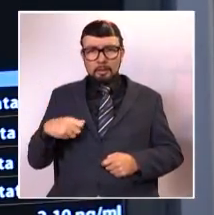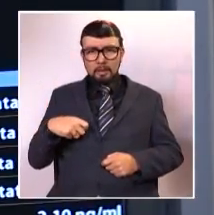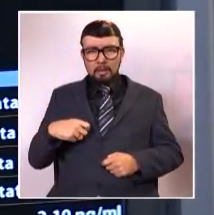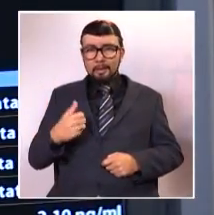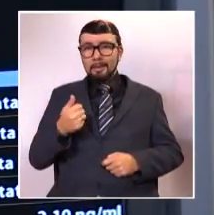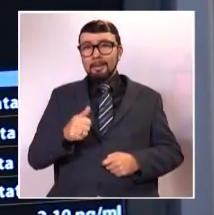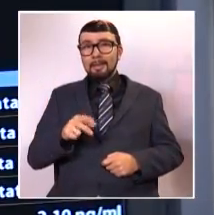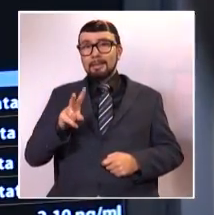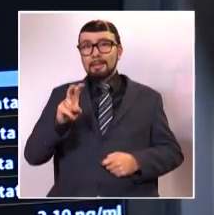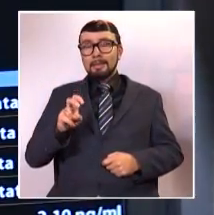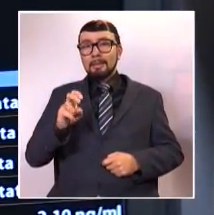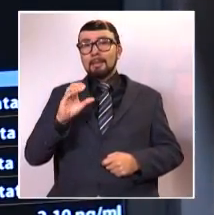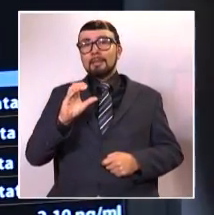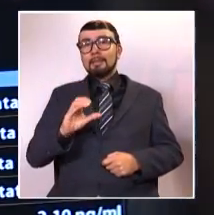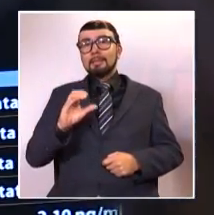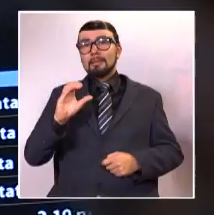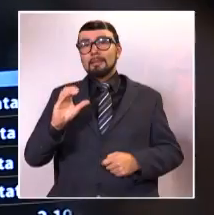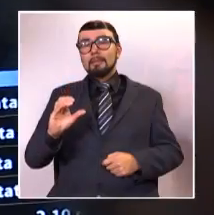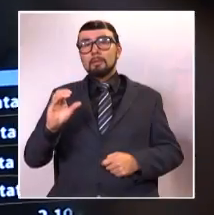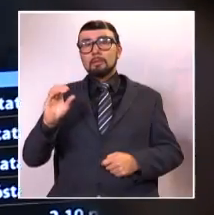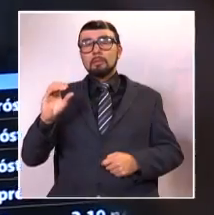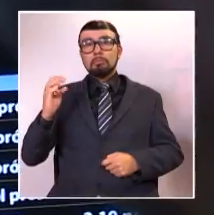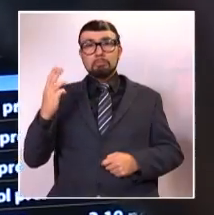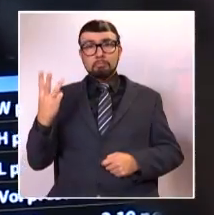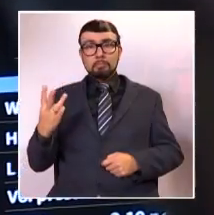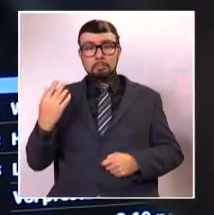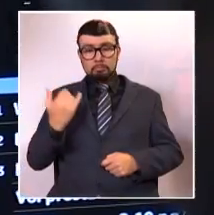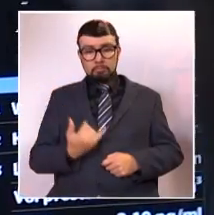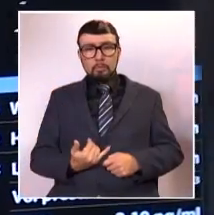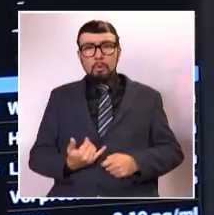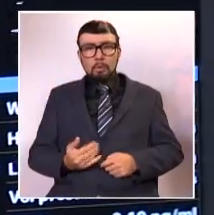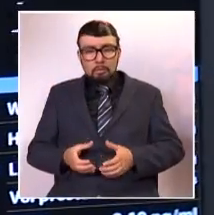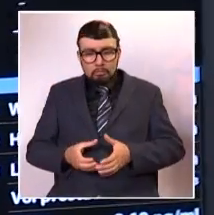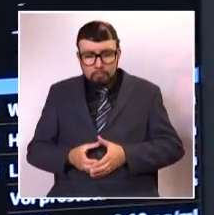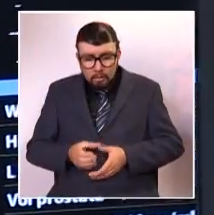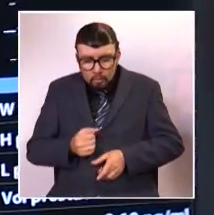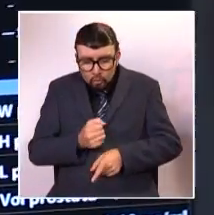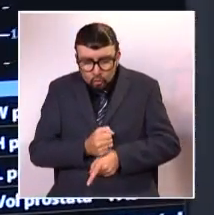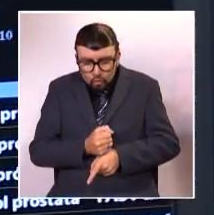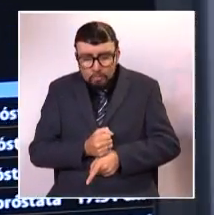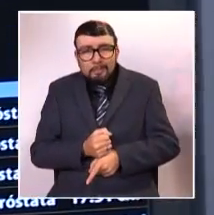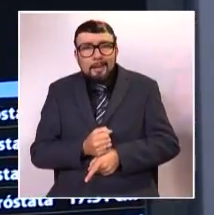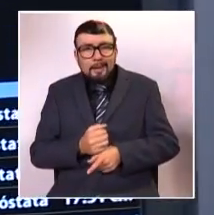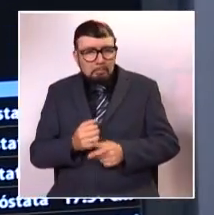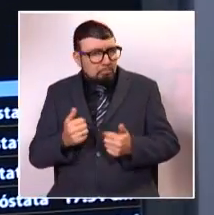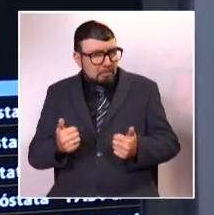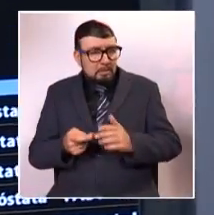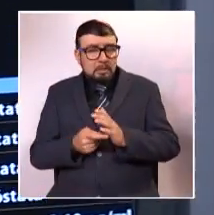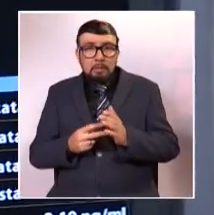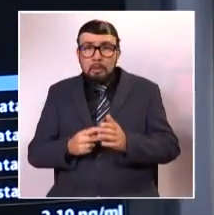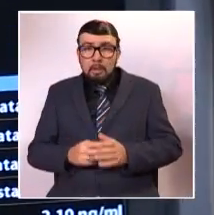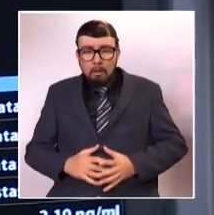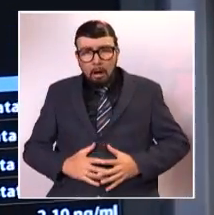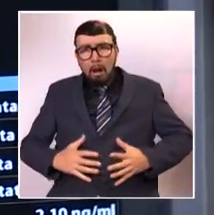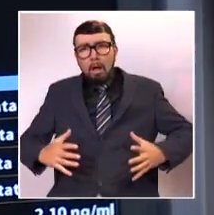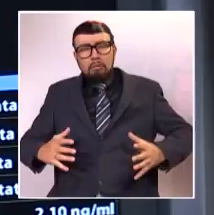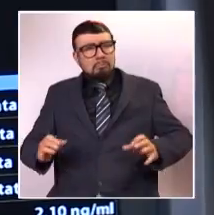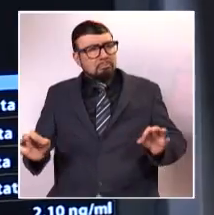17 centímetros cúbicos de volumen, es decir, que es una próstata pequeña, no está crecida, entonces